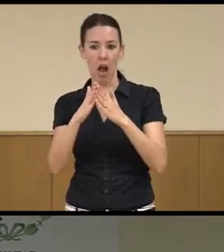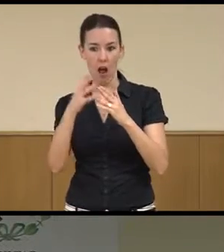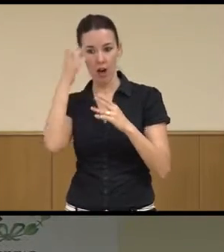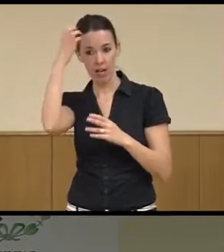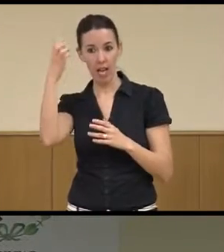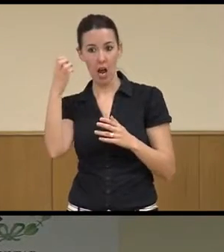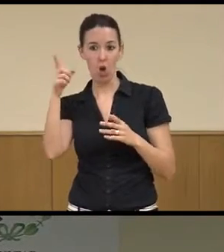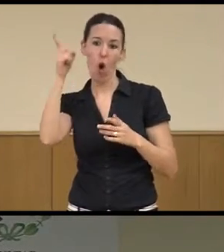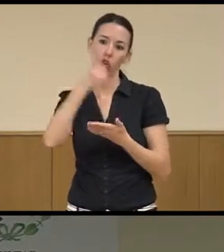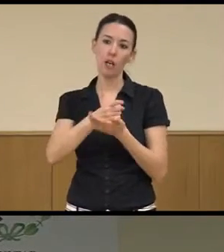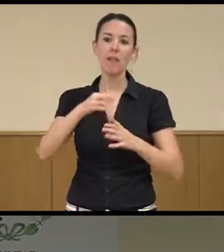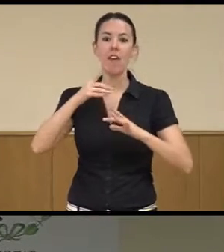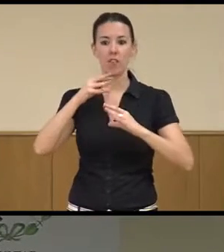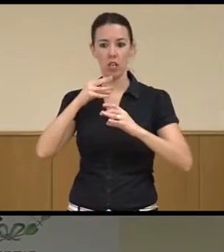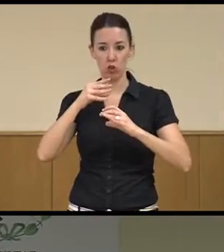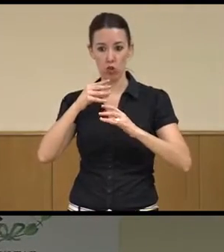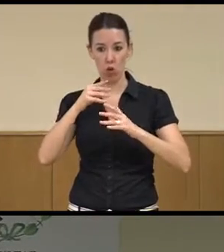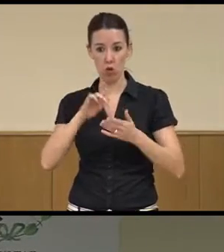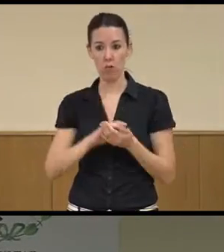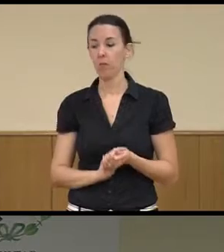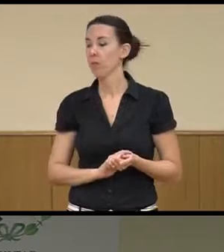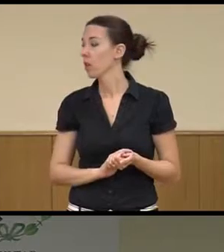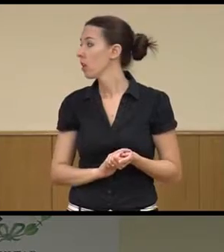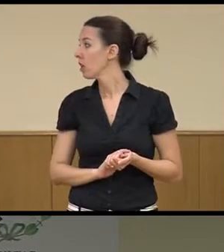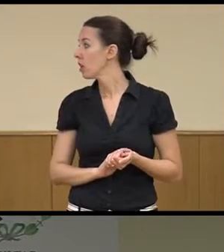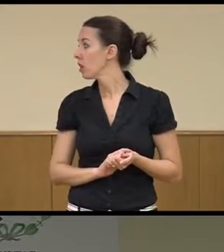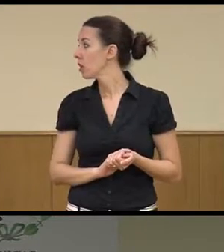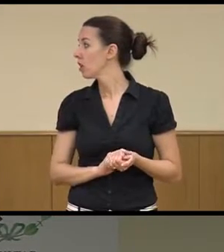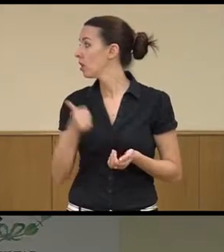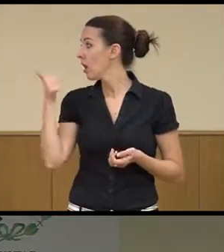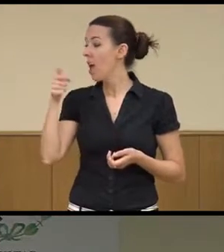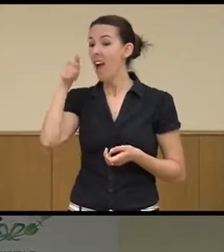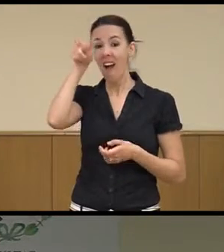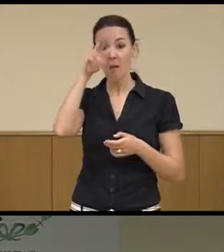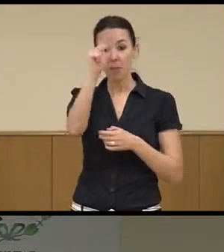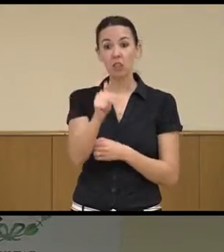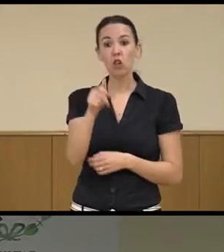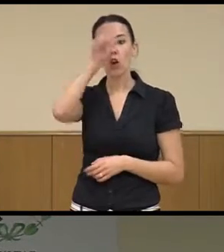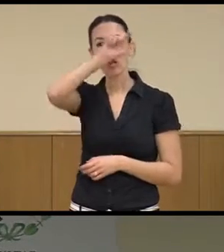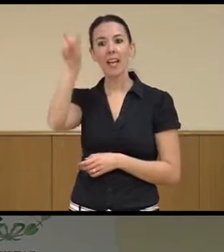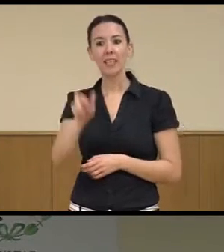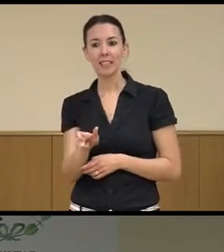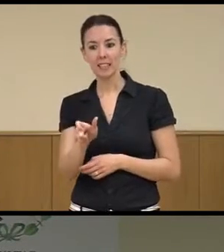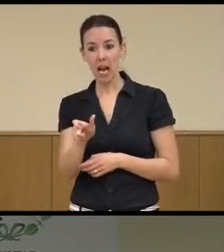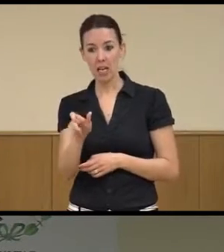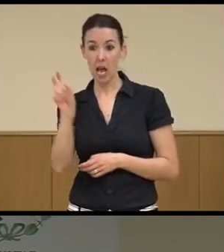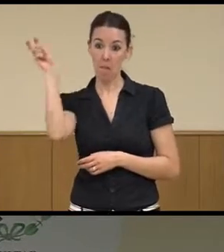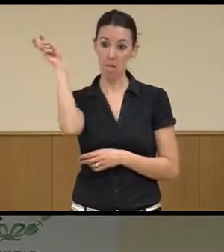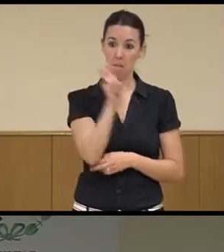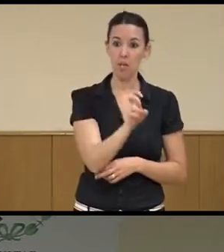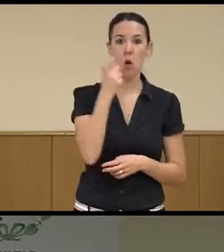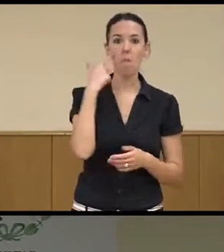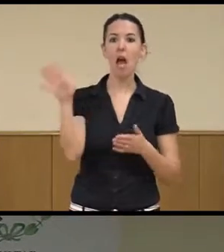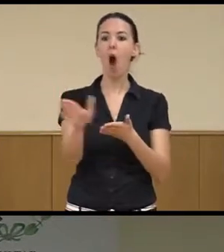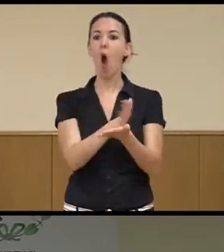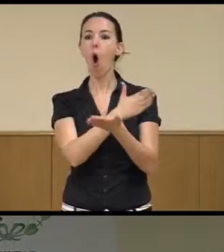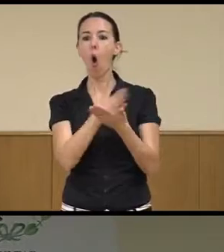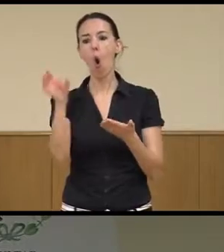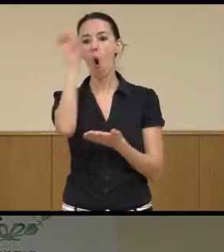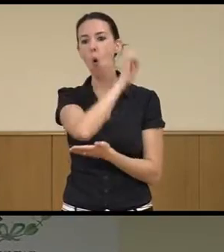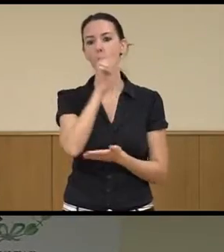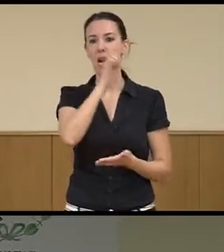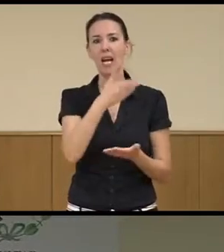viento nuevamente. El lienzo es de Francesco Battaglioli, que vino de Italia como escenógrafo de las grandes óperas que con algunos de los más